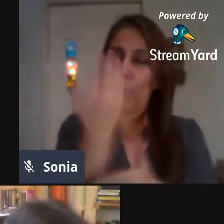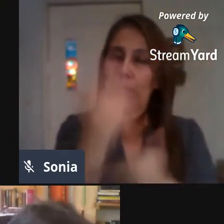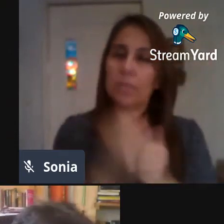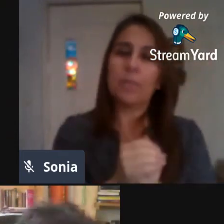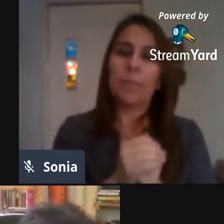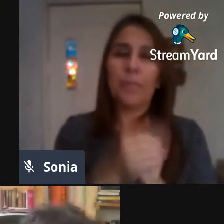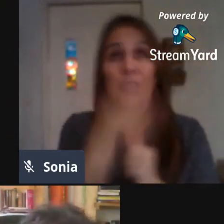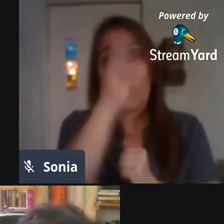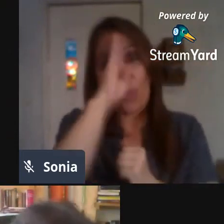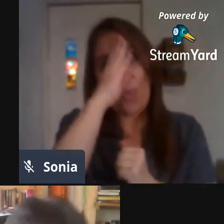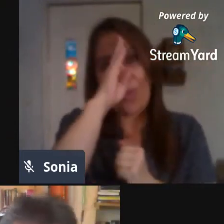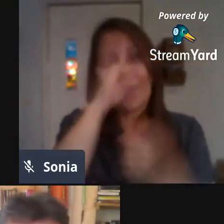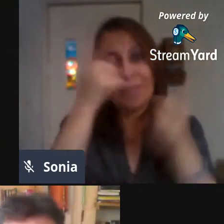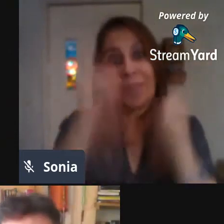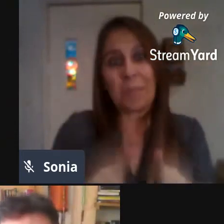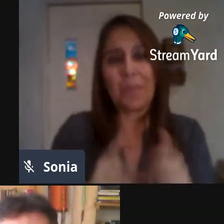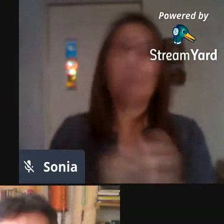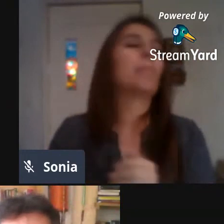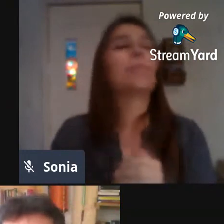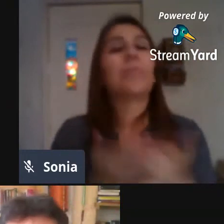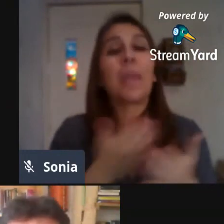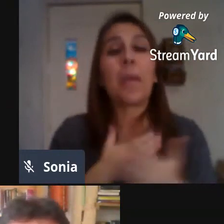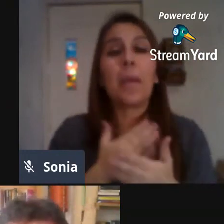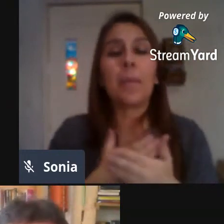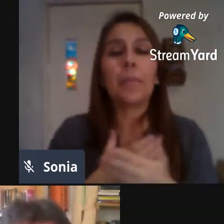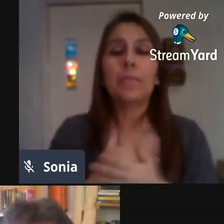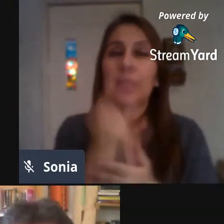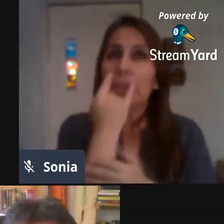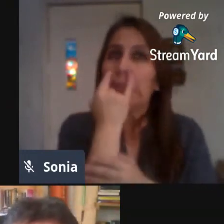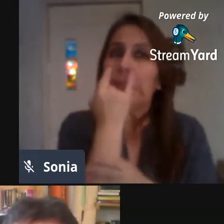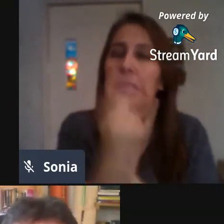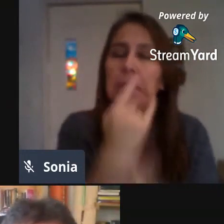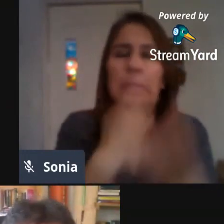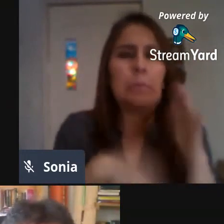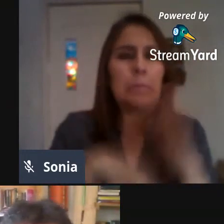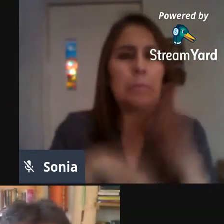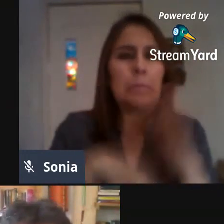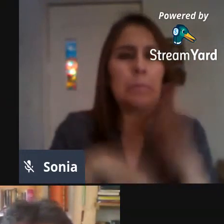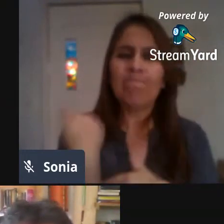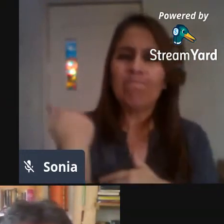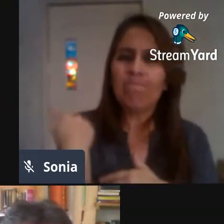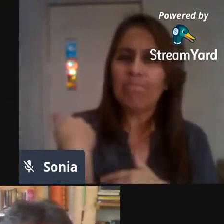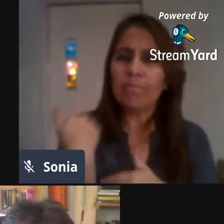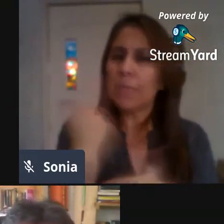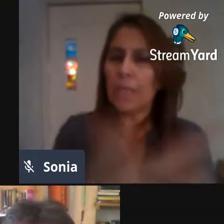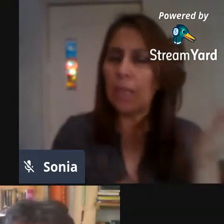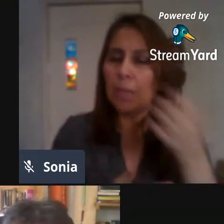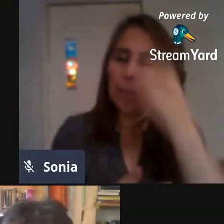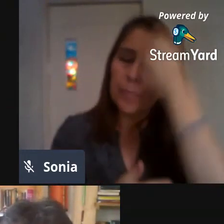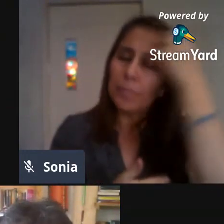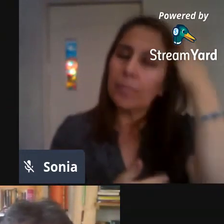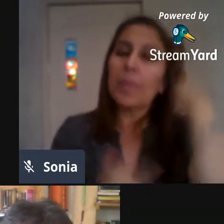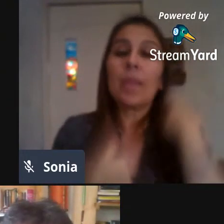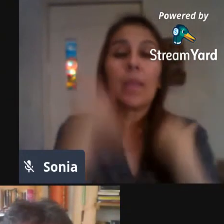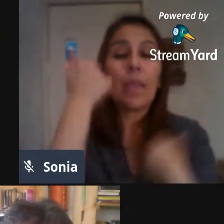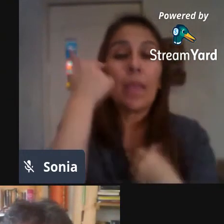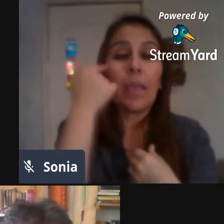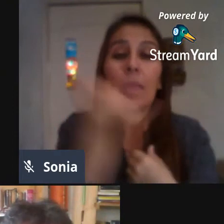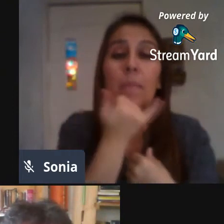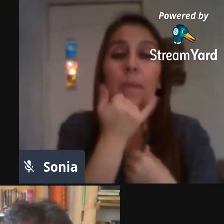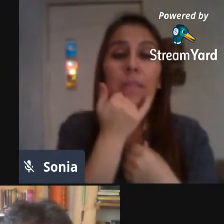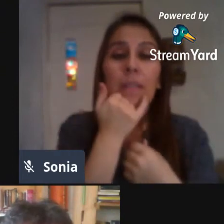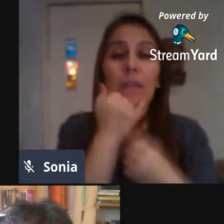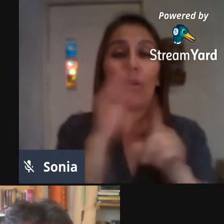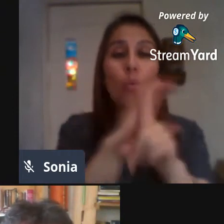a mí digamos un poco me ha llamado la atención y me ha convocado el pensar qué pasa con esa cultura del silencio que llamaba paulo